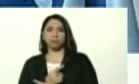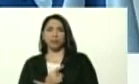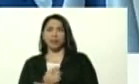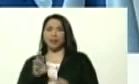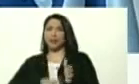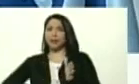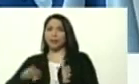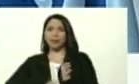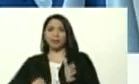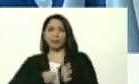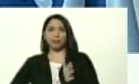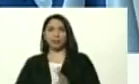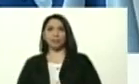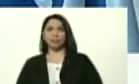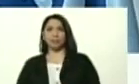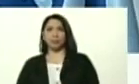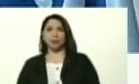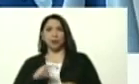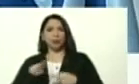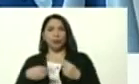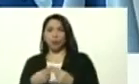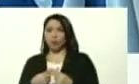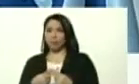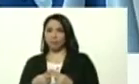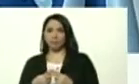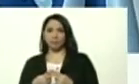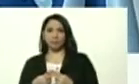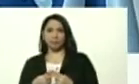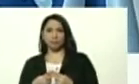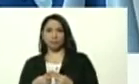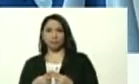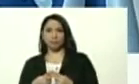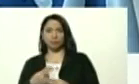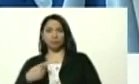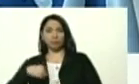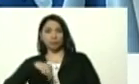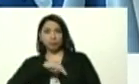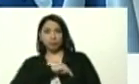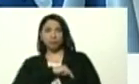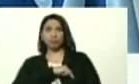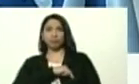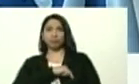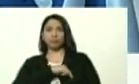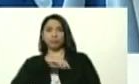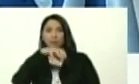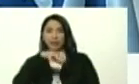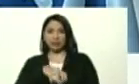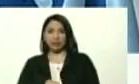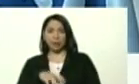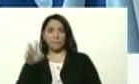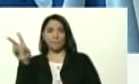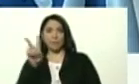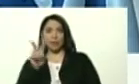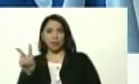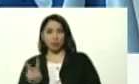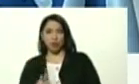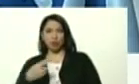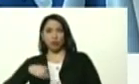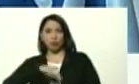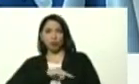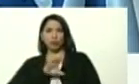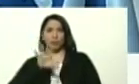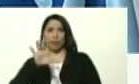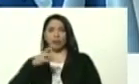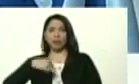replicarse nunca jamás en nuestro Estado venezolano, en nuestro país, en nuestra